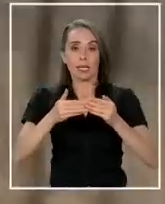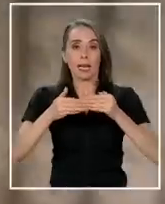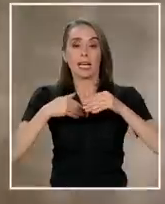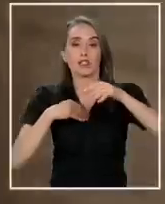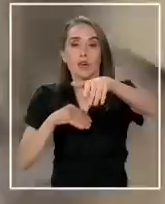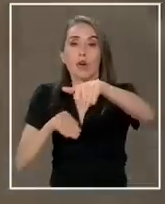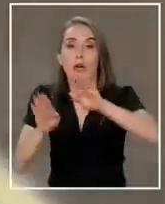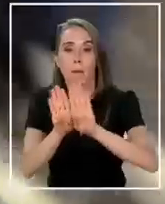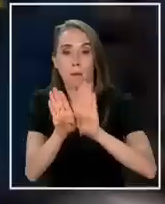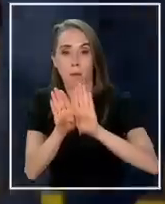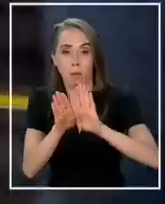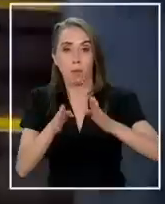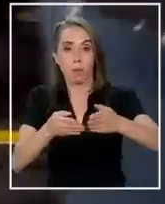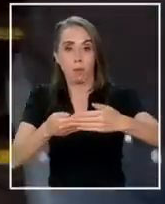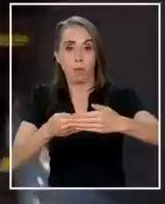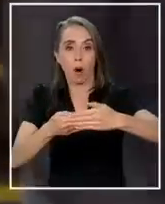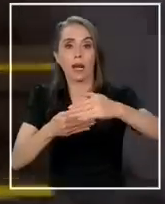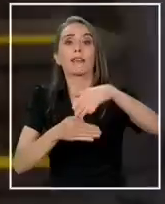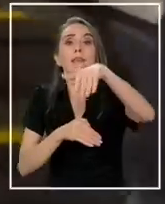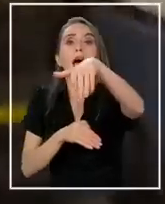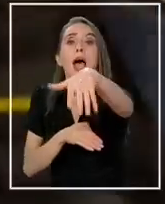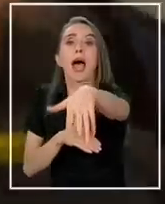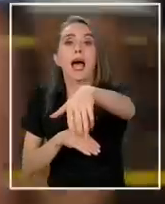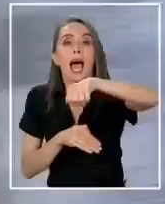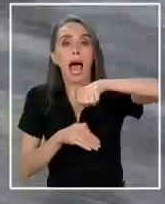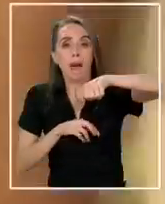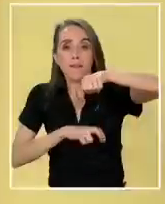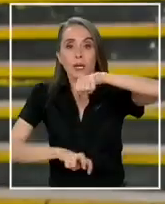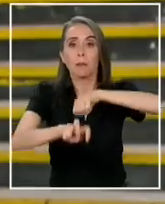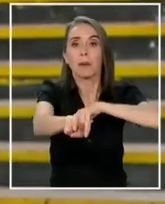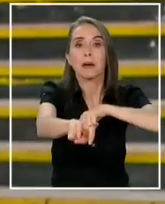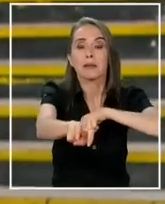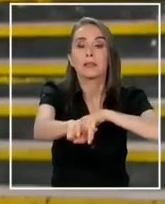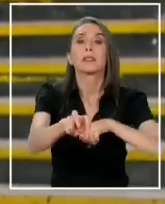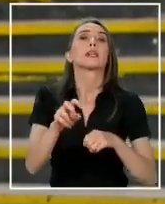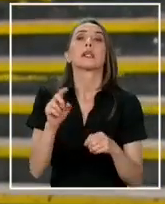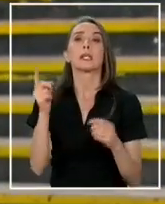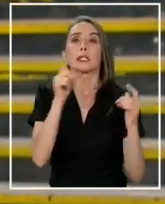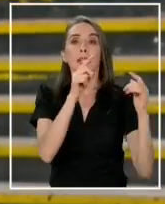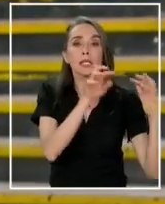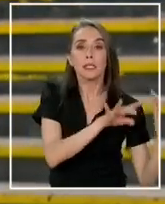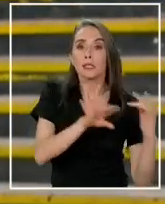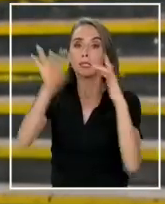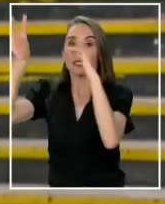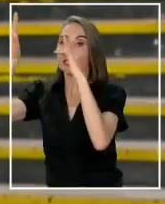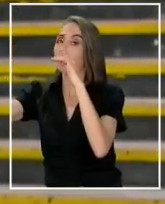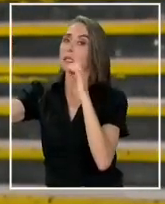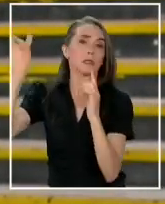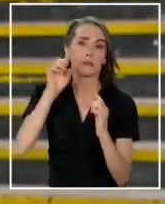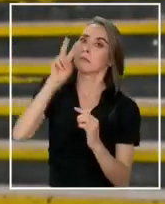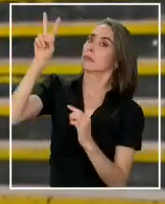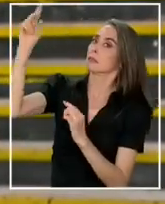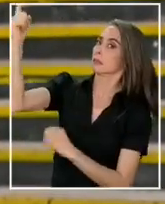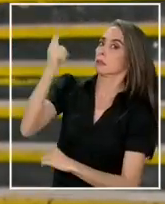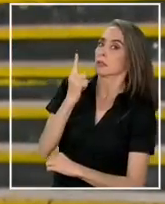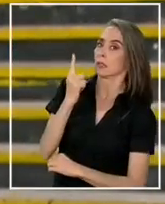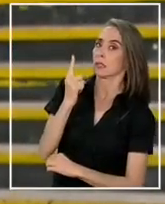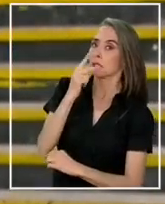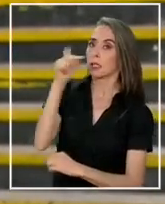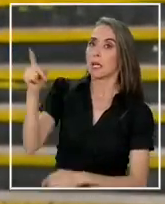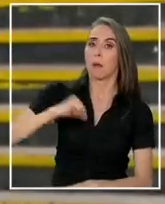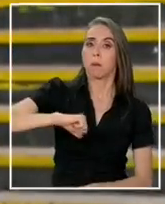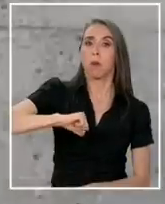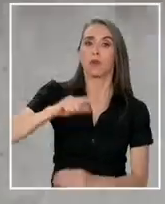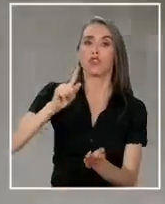adentro verdad cuando uno baja se topa con esta gente al principio uno se sorprende y luego uno se da cuenta que en el fondo